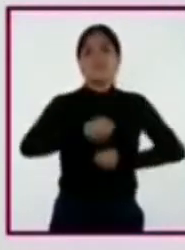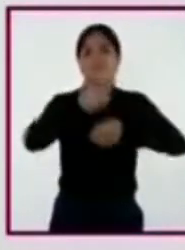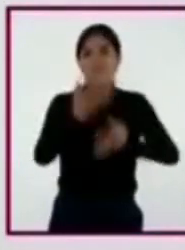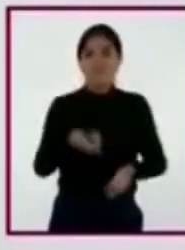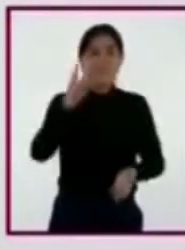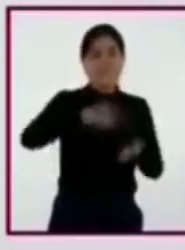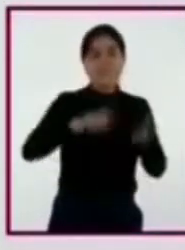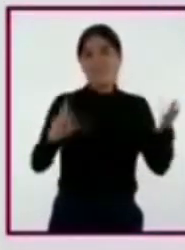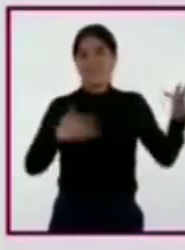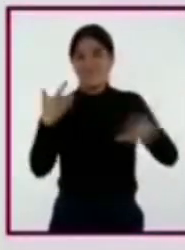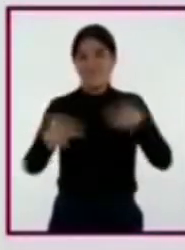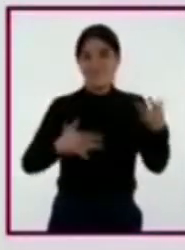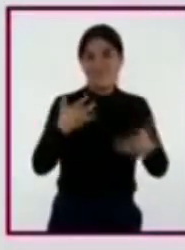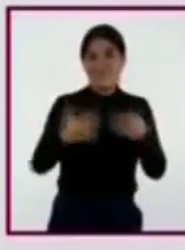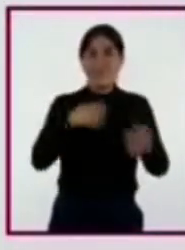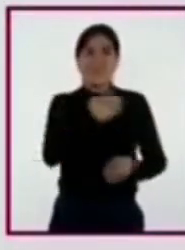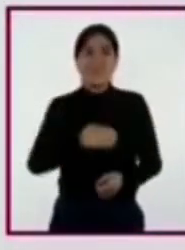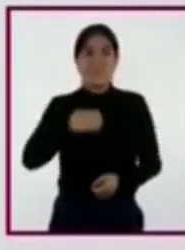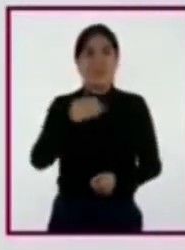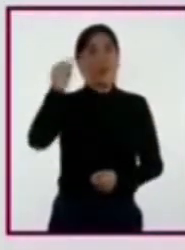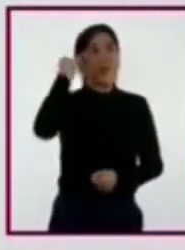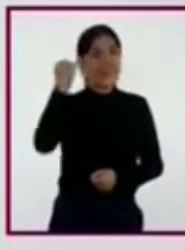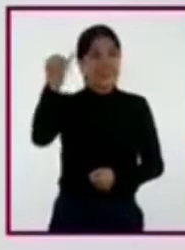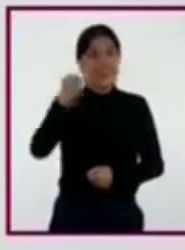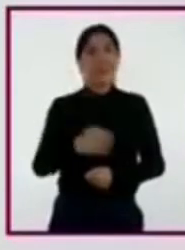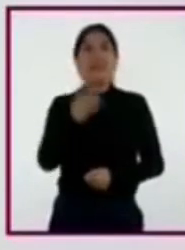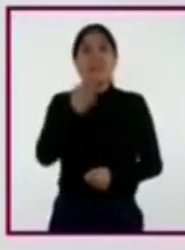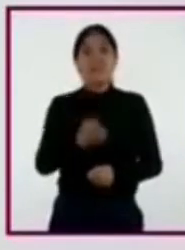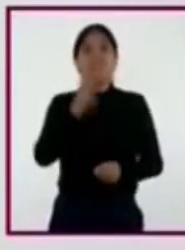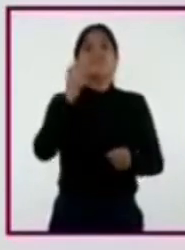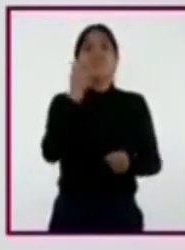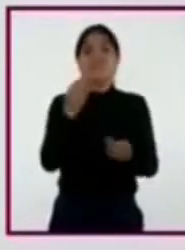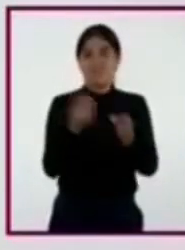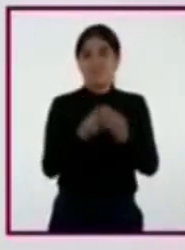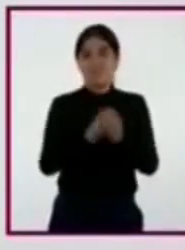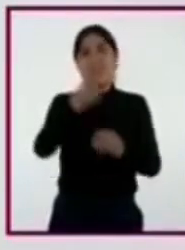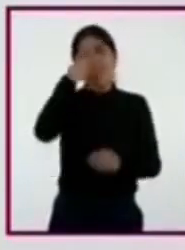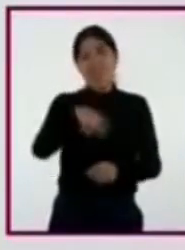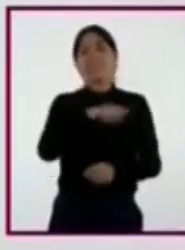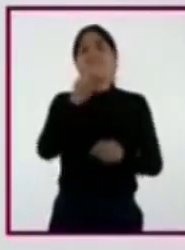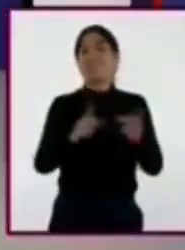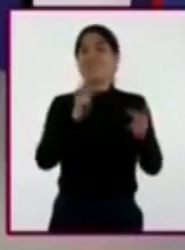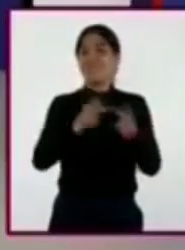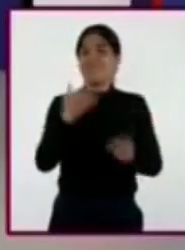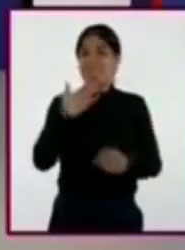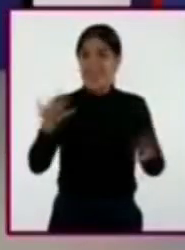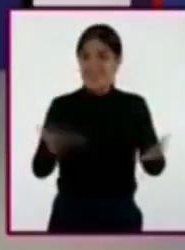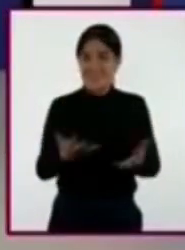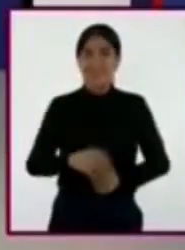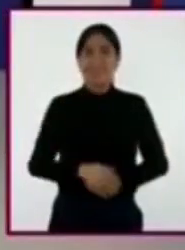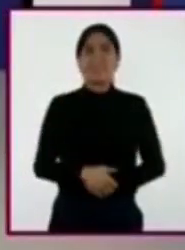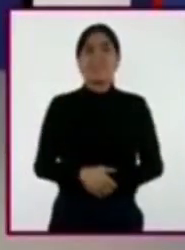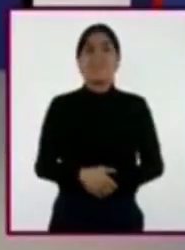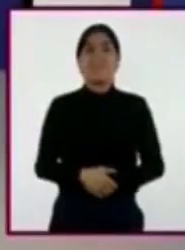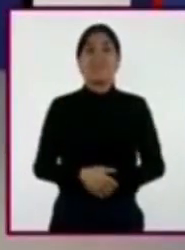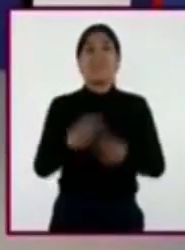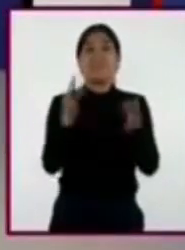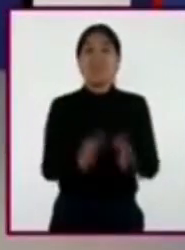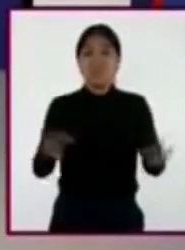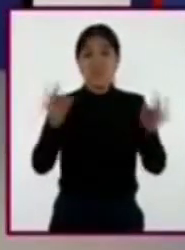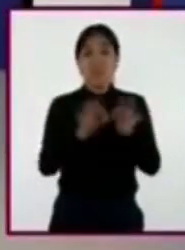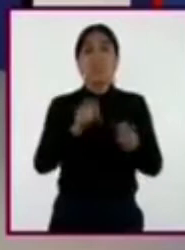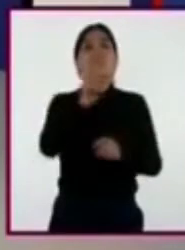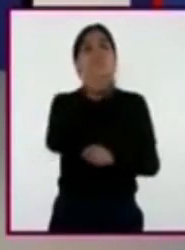nuestras emociones, sentimientos e ideas, y esta sesión es una herramienta perfecta para hacerlo. Es importante